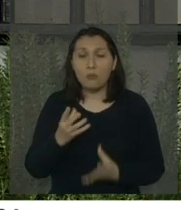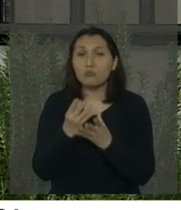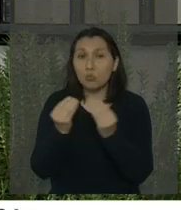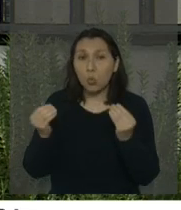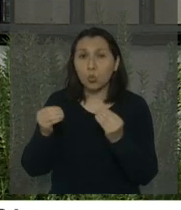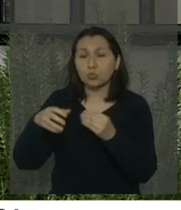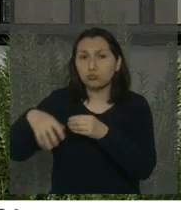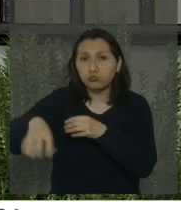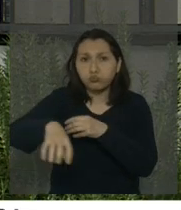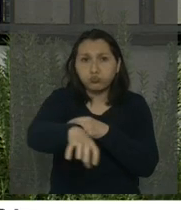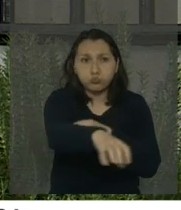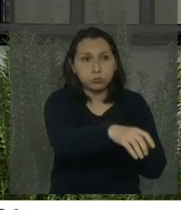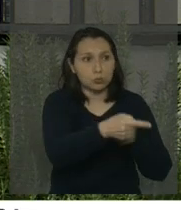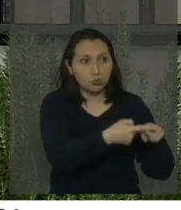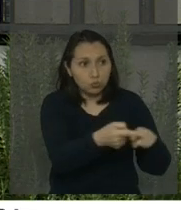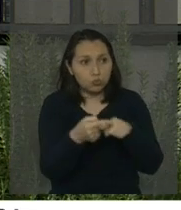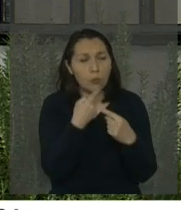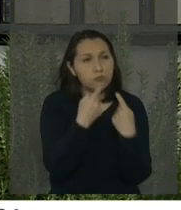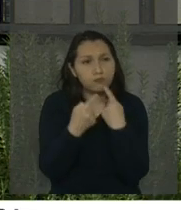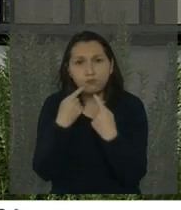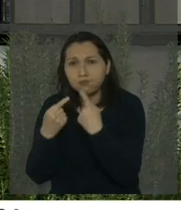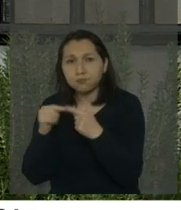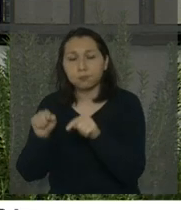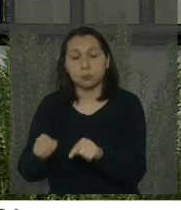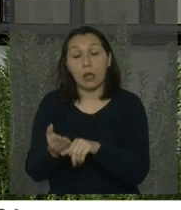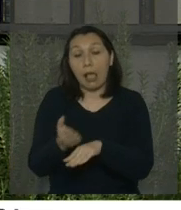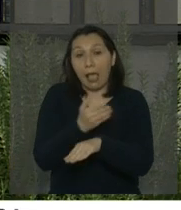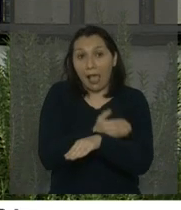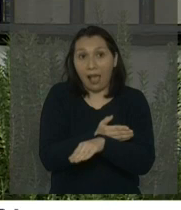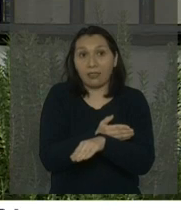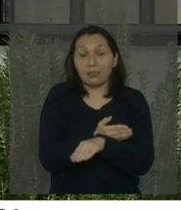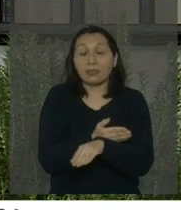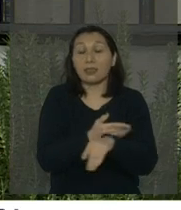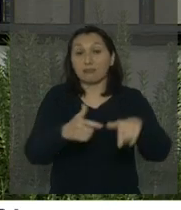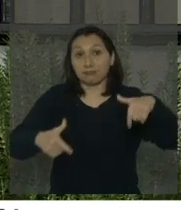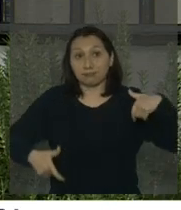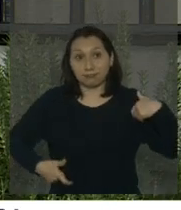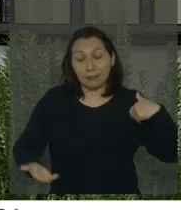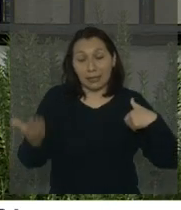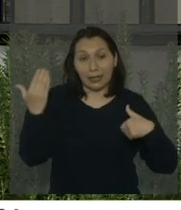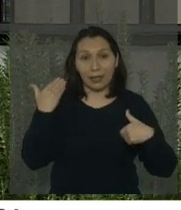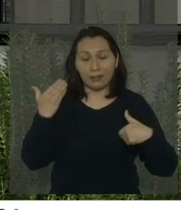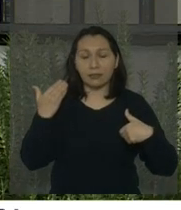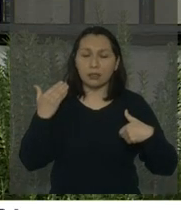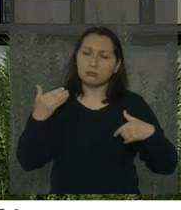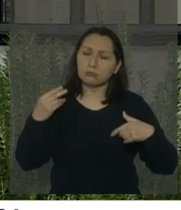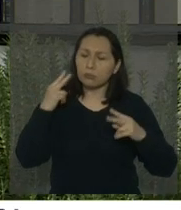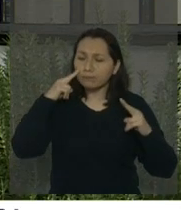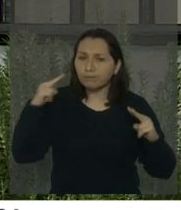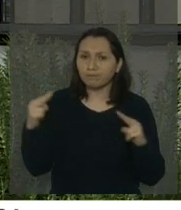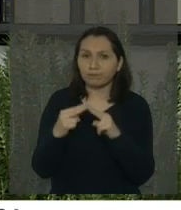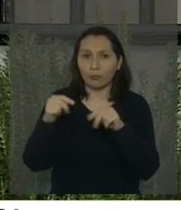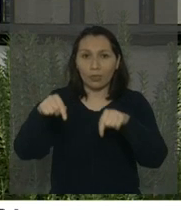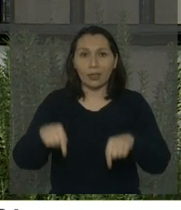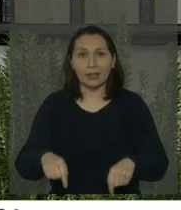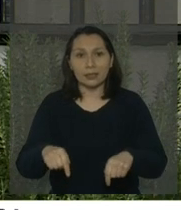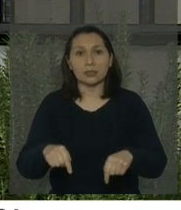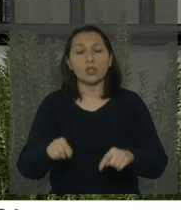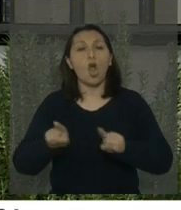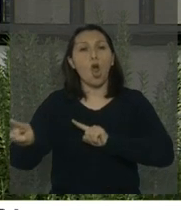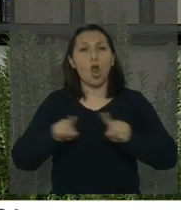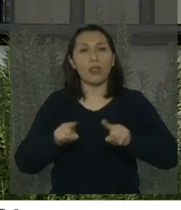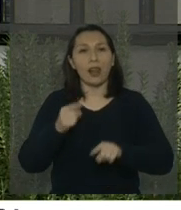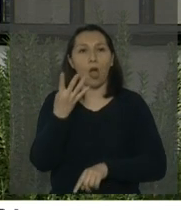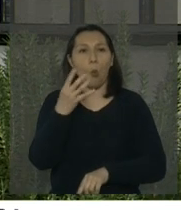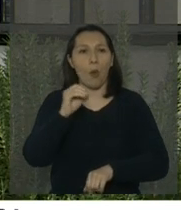muchísimos sectores de la sociedad. Yo me acuerdo, antes de que fuéramos gobierno, que nos encontramos acá y se creó la coordinadora